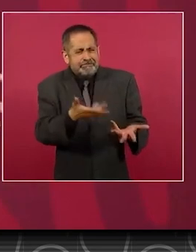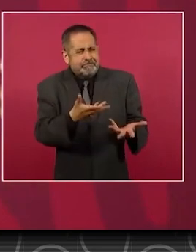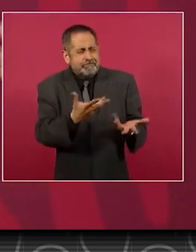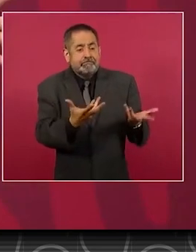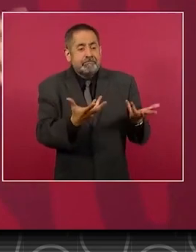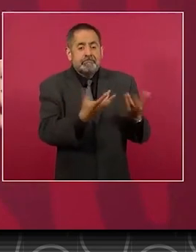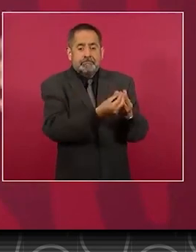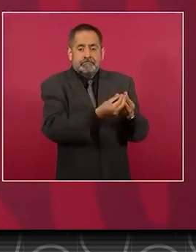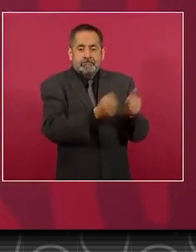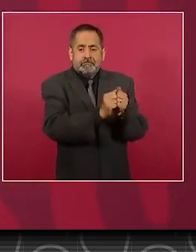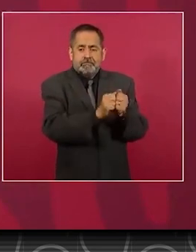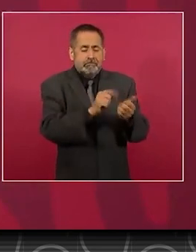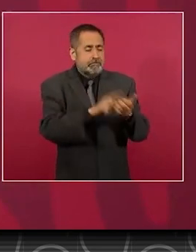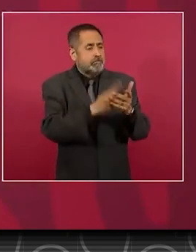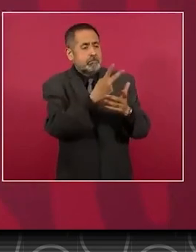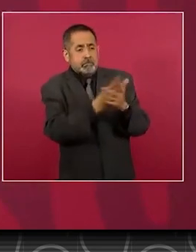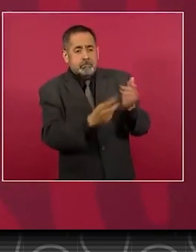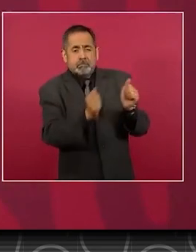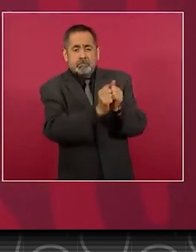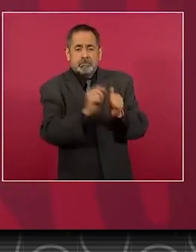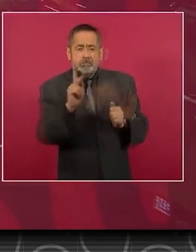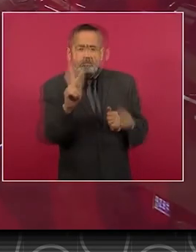aliándose con el PAN?